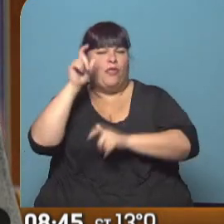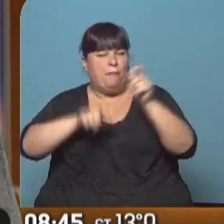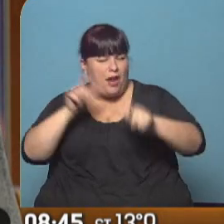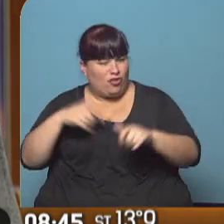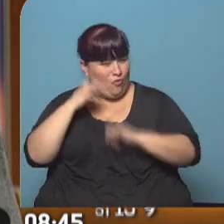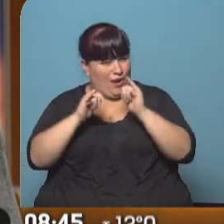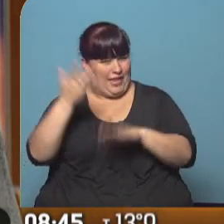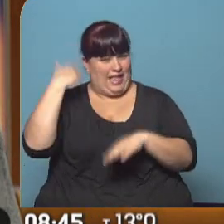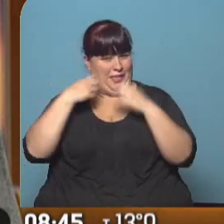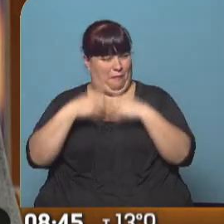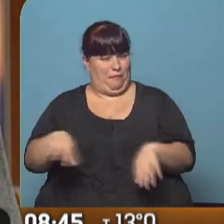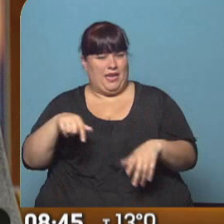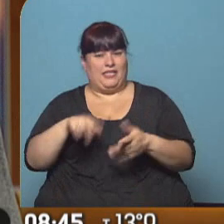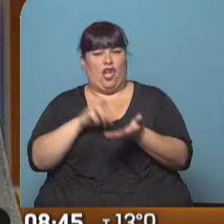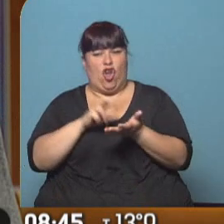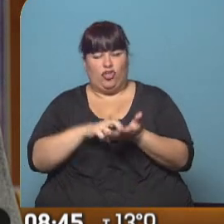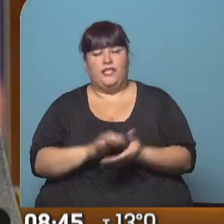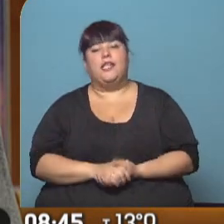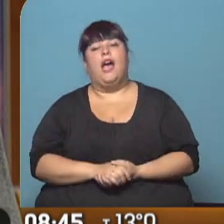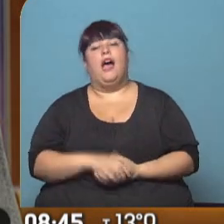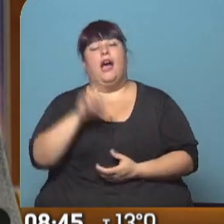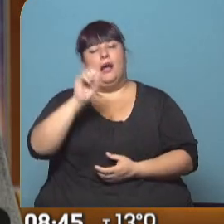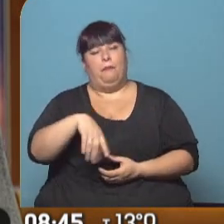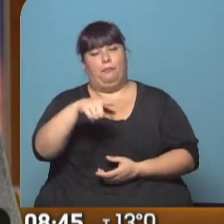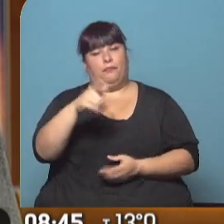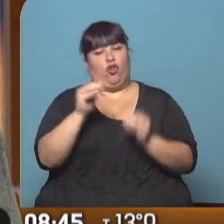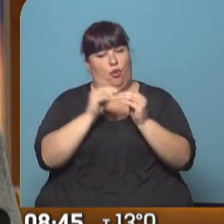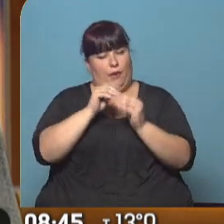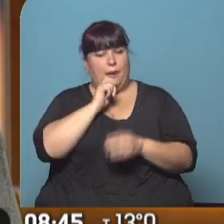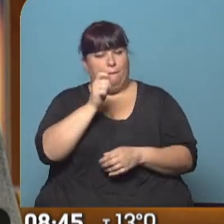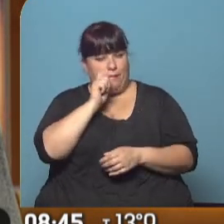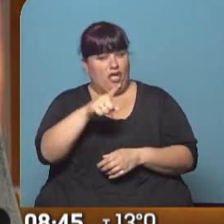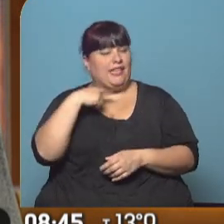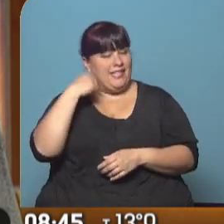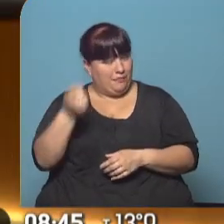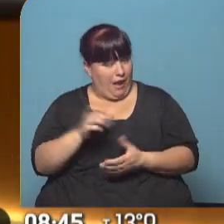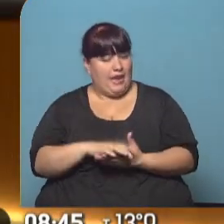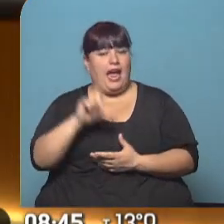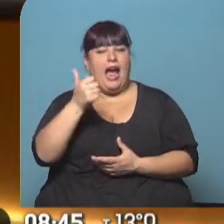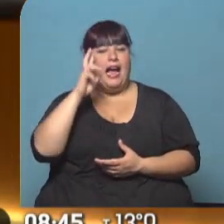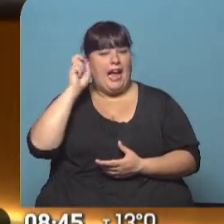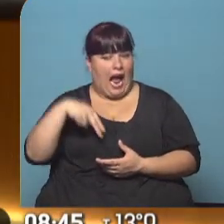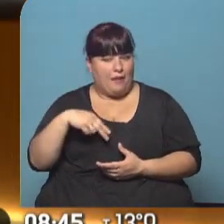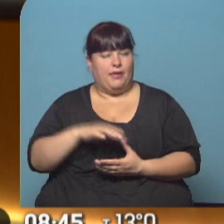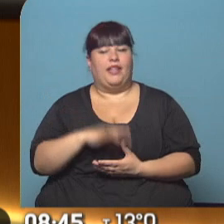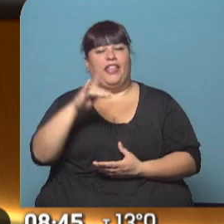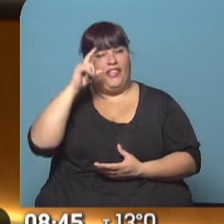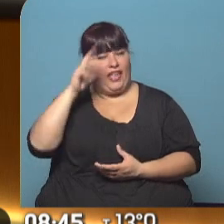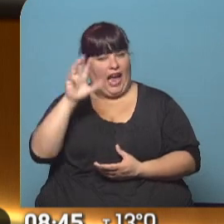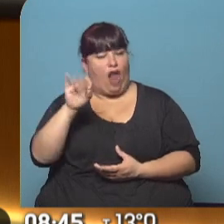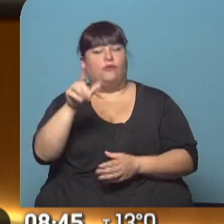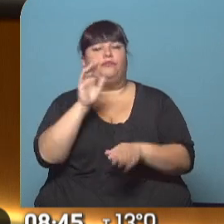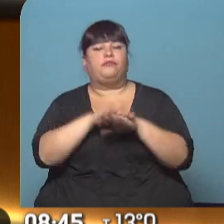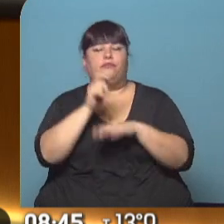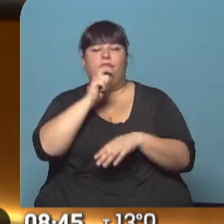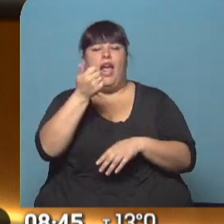personas, lo decíamos al comienzo de esta edición de Noticias. Estamos con una colega, con una periodista española, Carmen de Carlos, corresponsal del